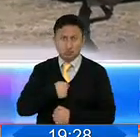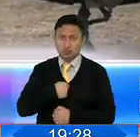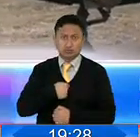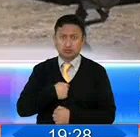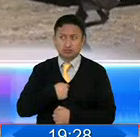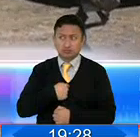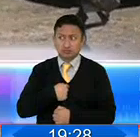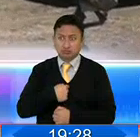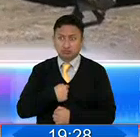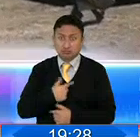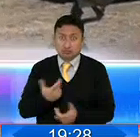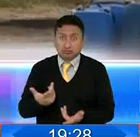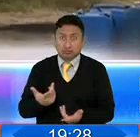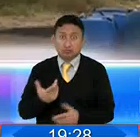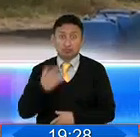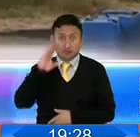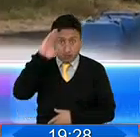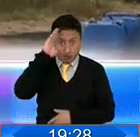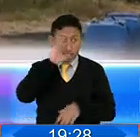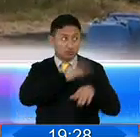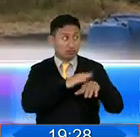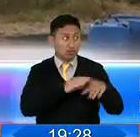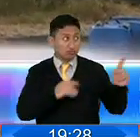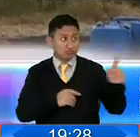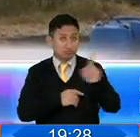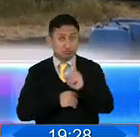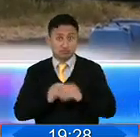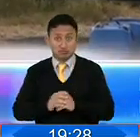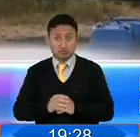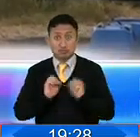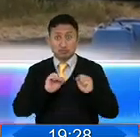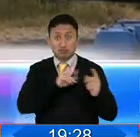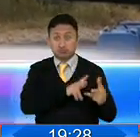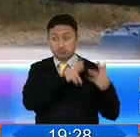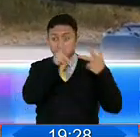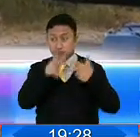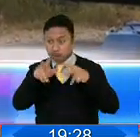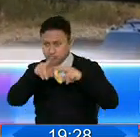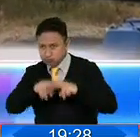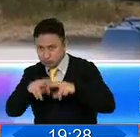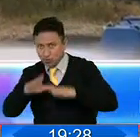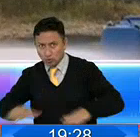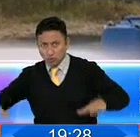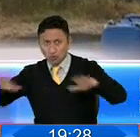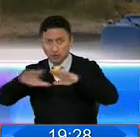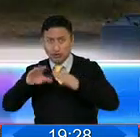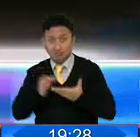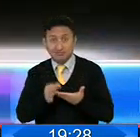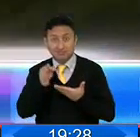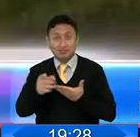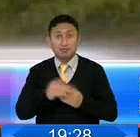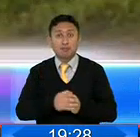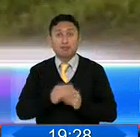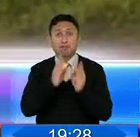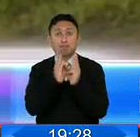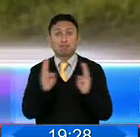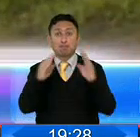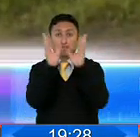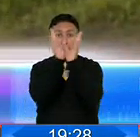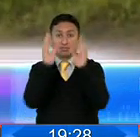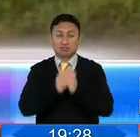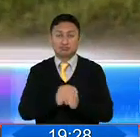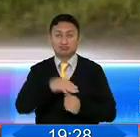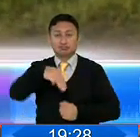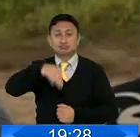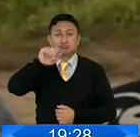según la información recabada. Personal de la Policía Nacional realizó la verificación en la zona rural del Cantón Milagro. Encontró esta